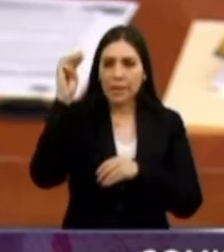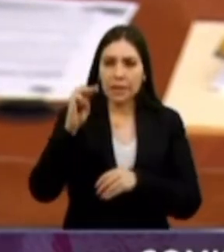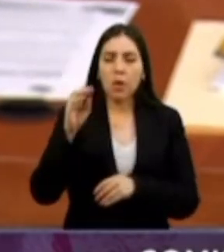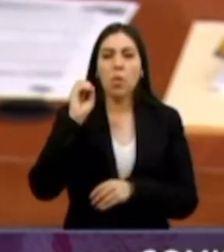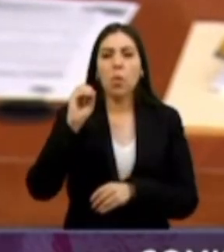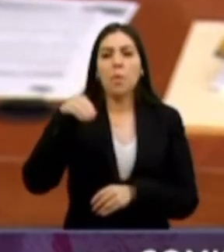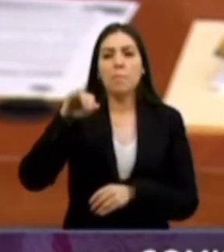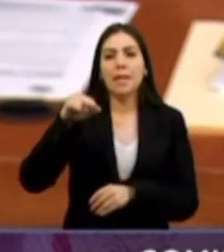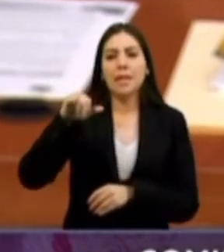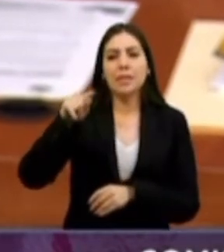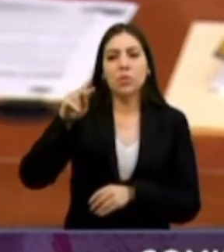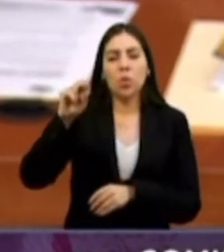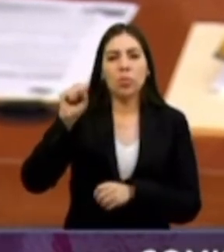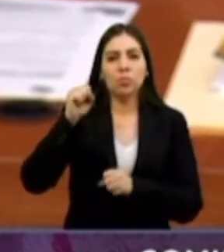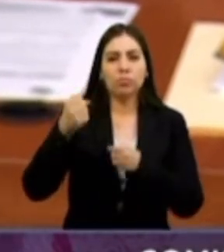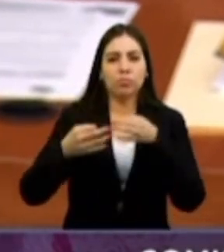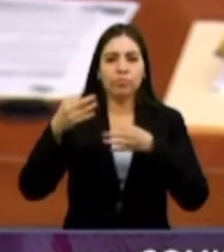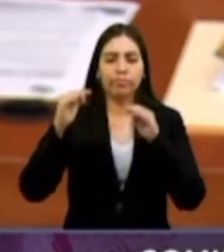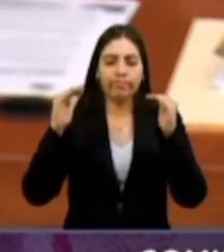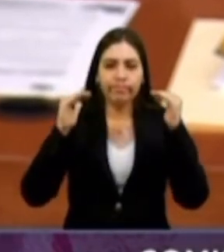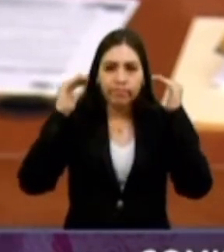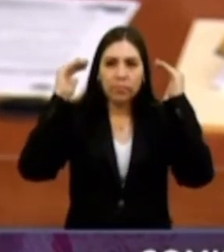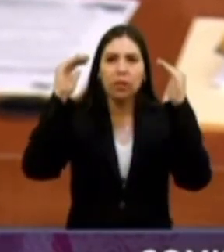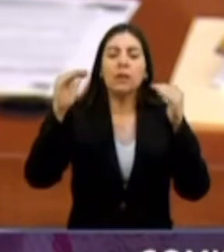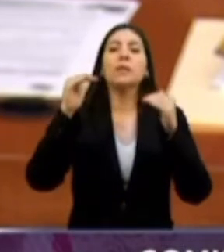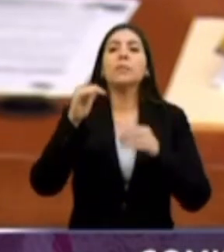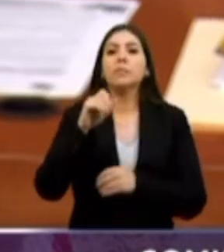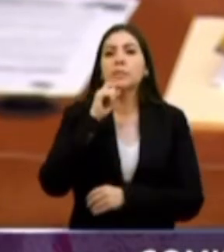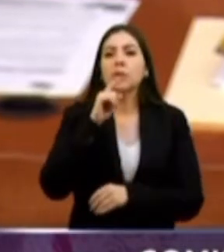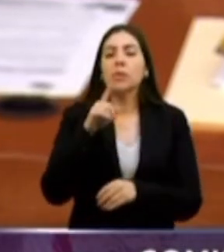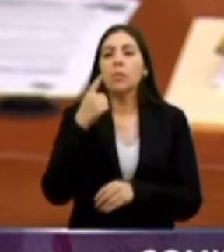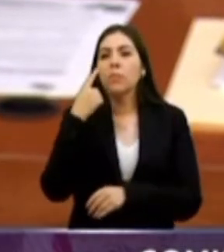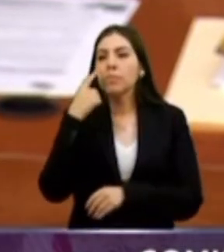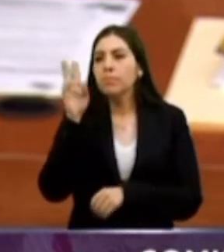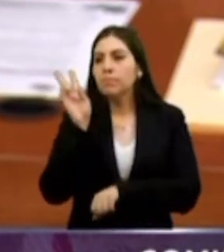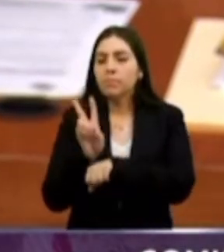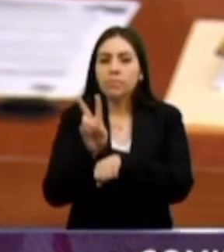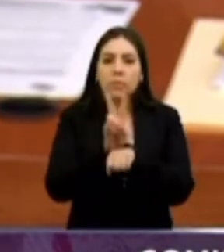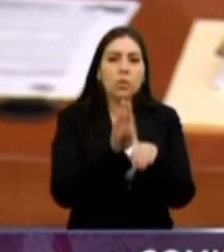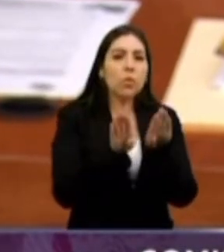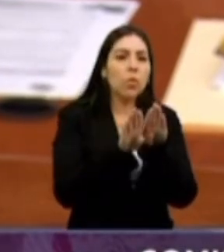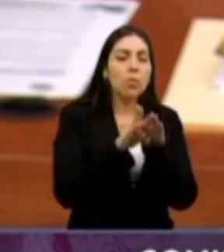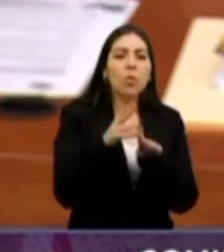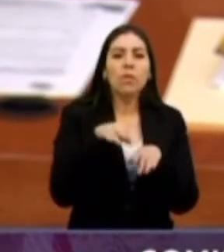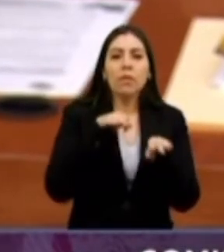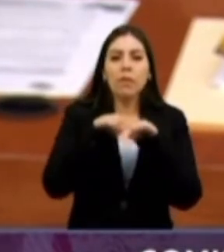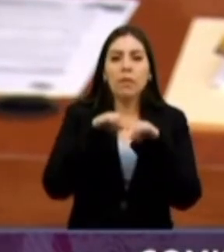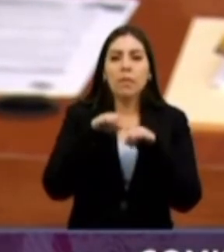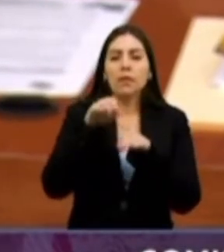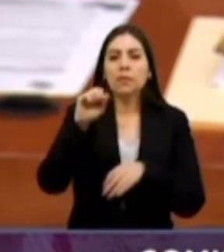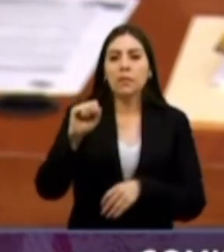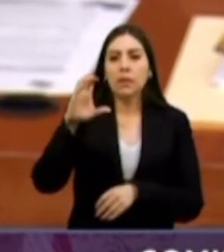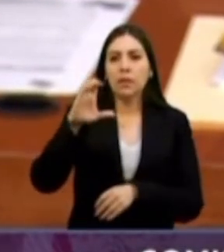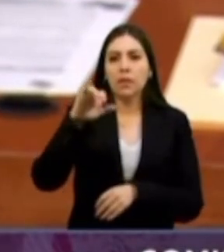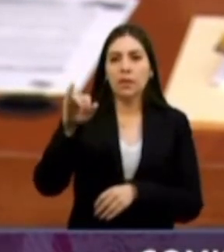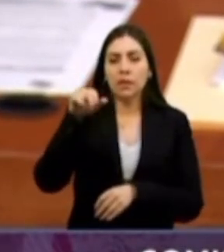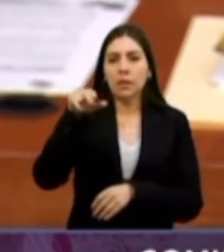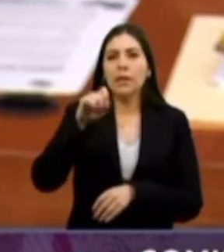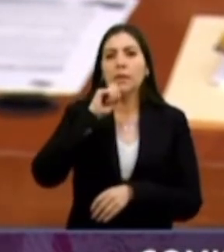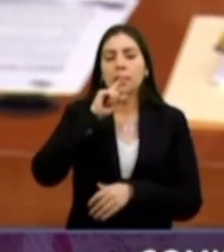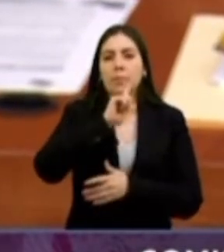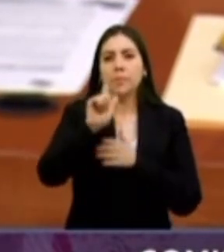ministras, integración y funcionamiento de la Suprema Corte de Justicia de la Nación y reformas